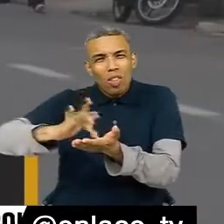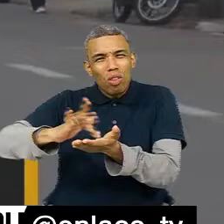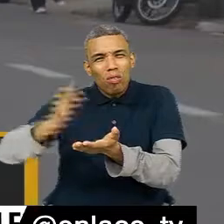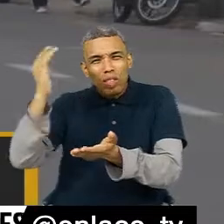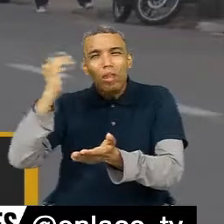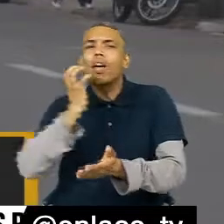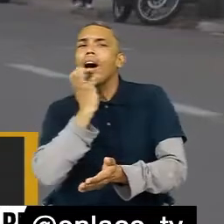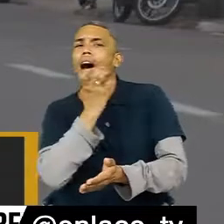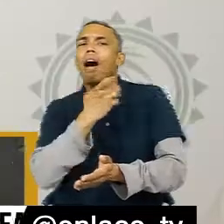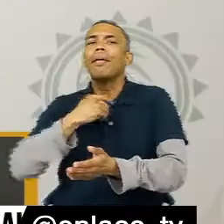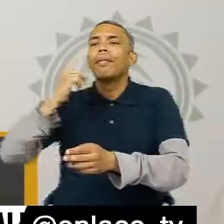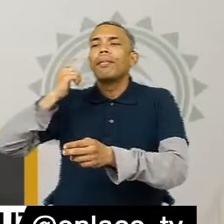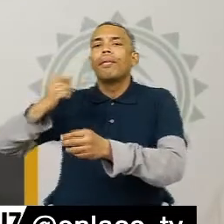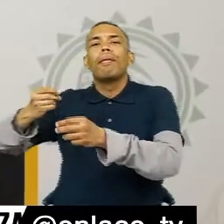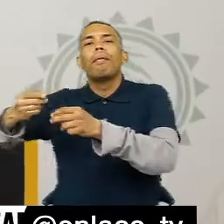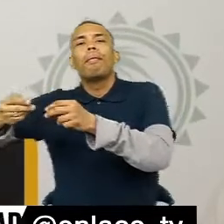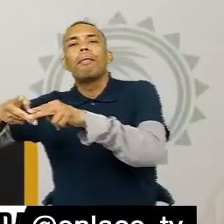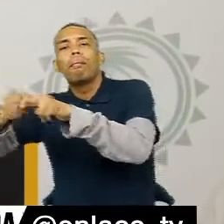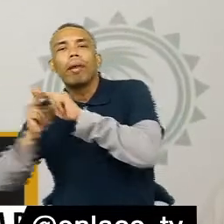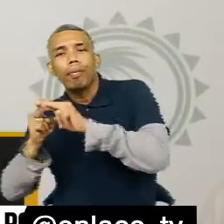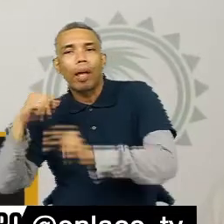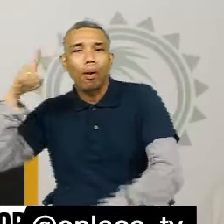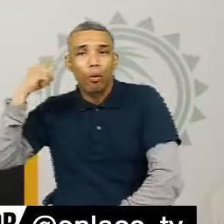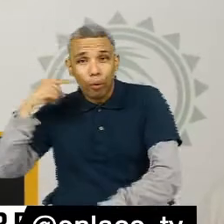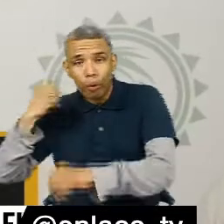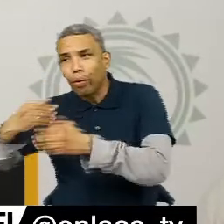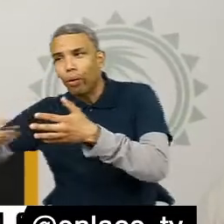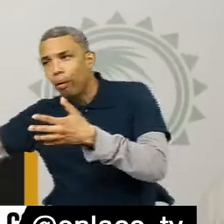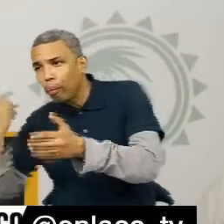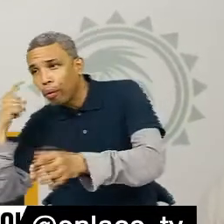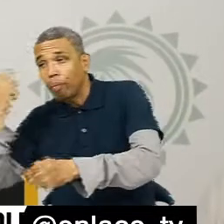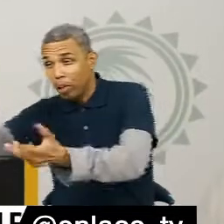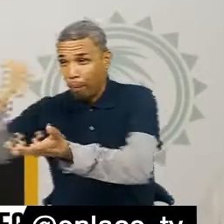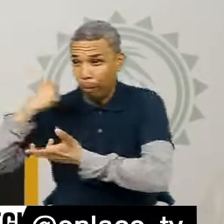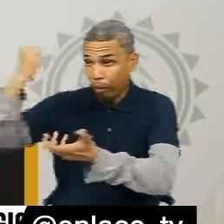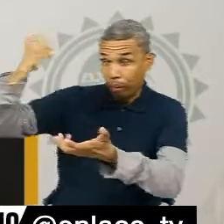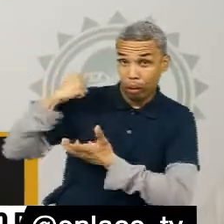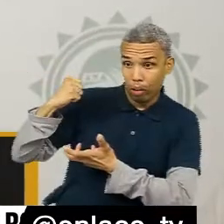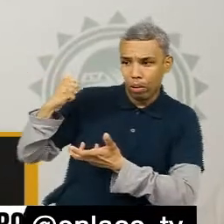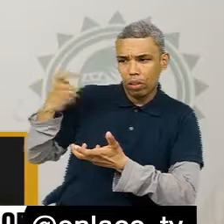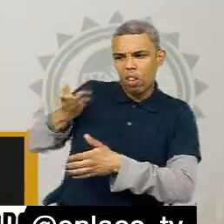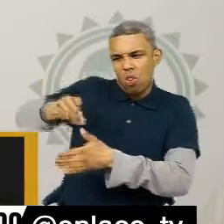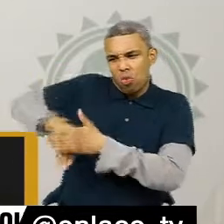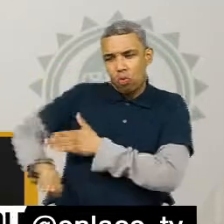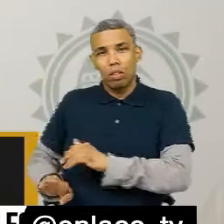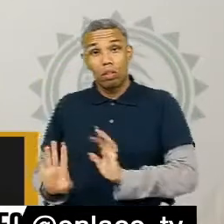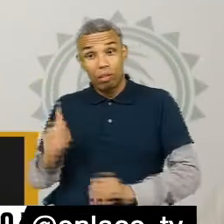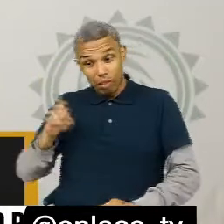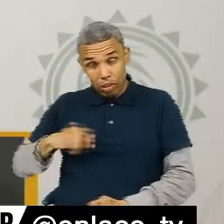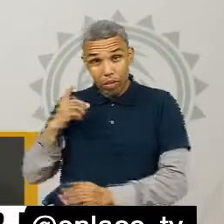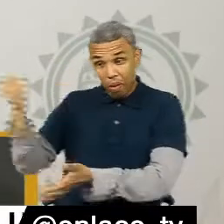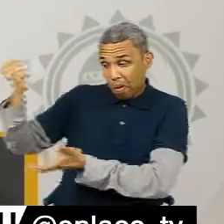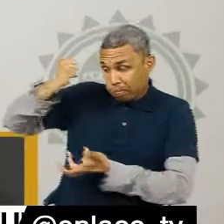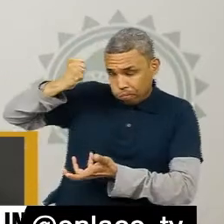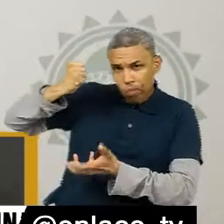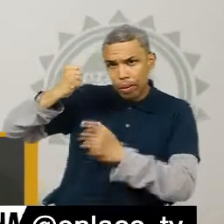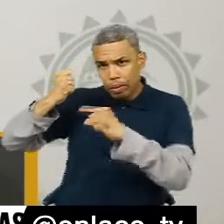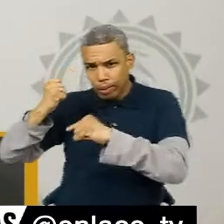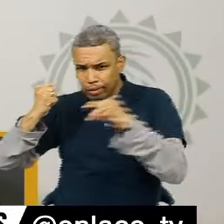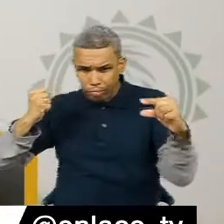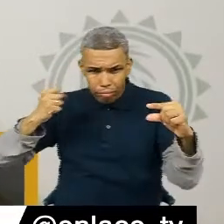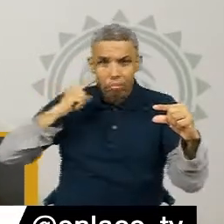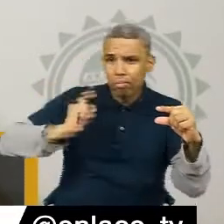gobierno de Bueno Altaona. Uno de esos recursos que no se utilizaron se van a redistribuir en este gobierno. El otro es